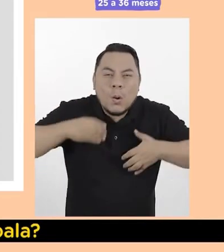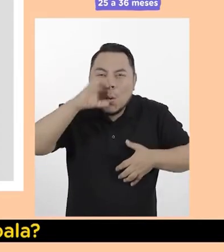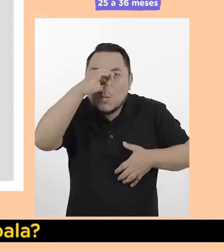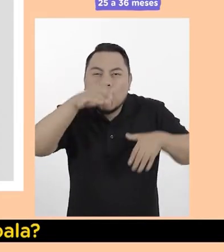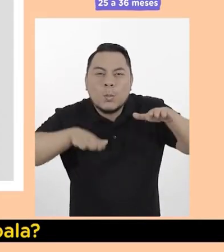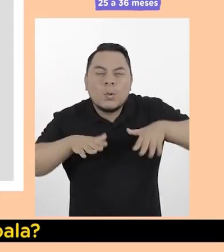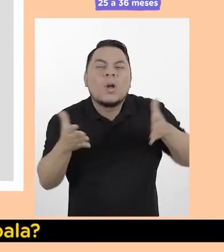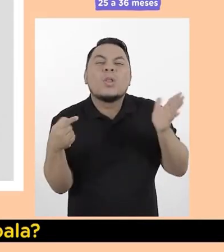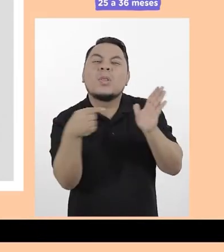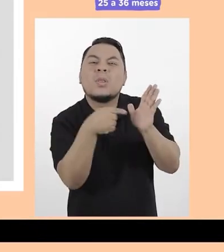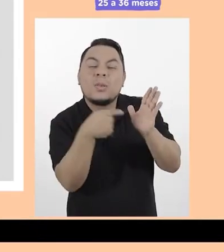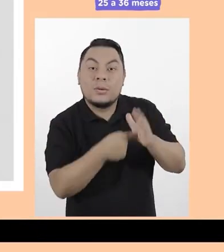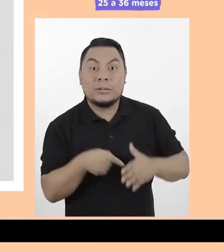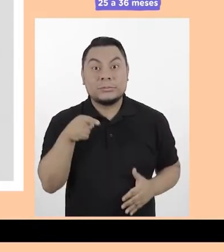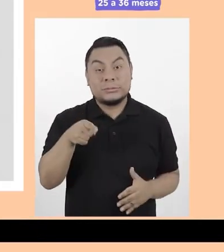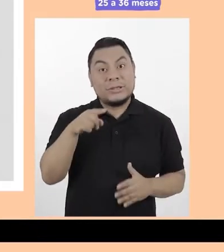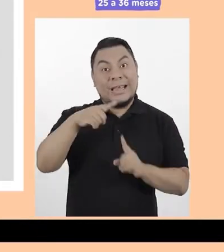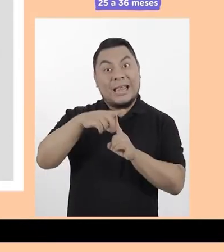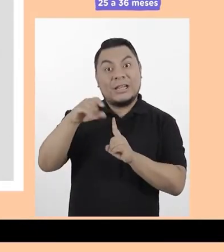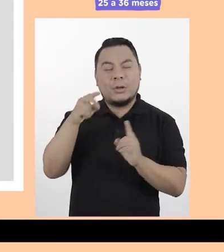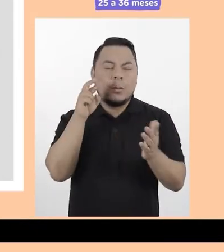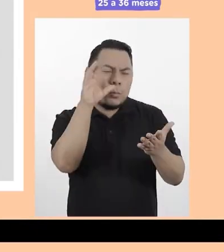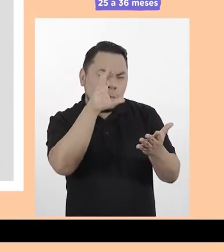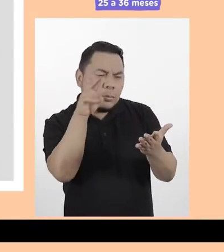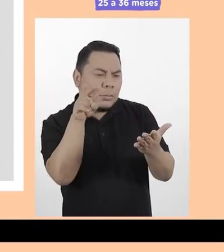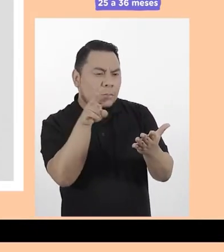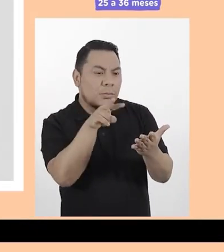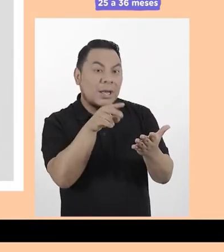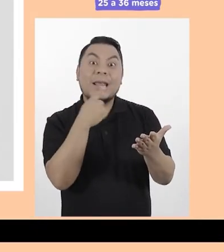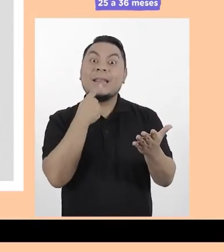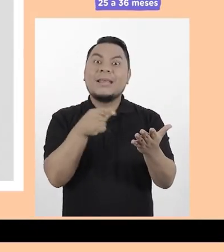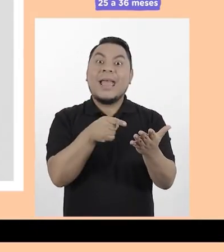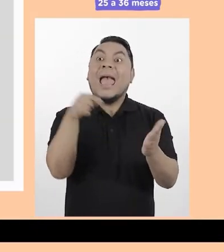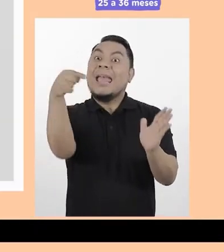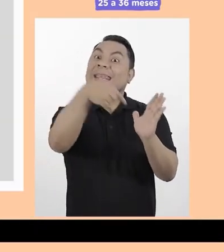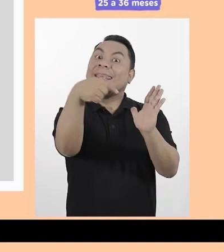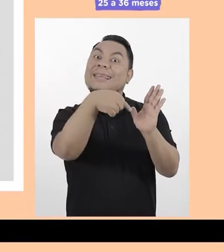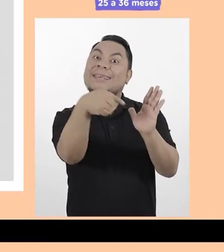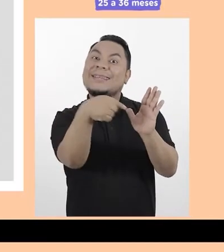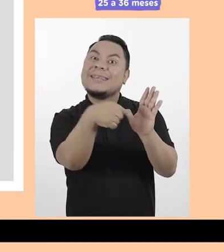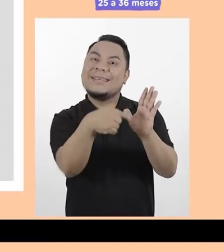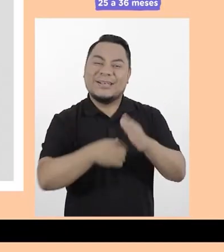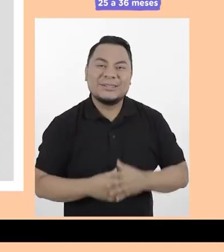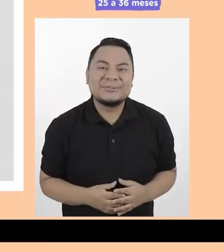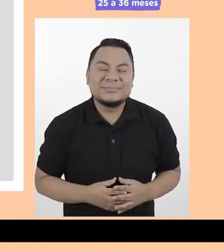koala? Tito busca y dice: ¡Aquí!